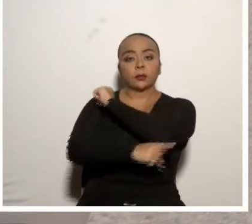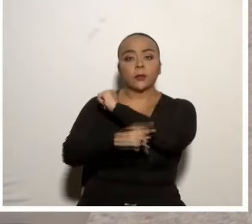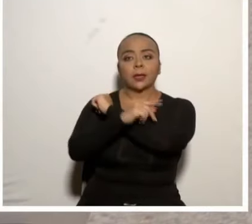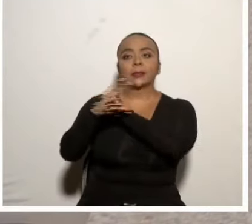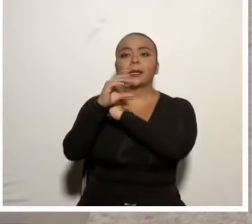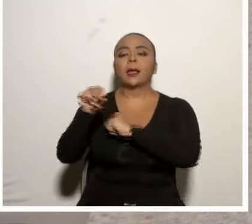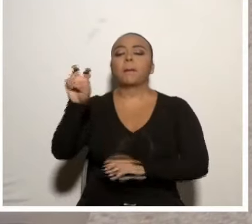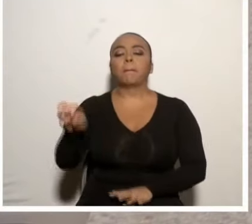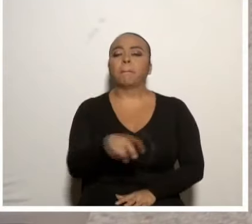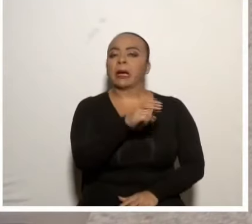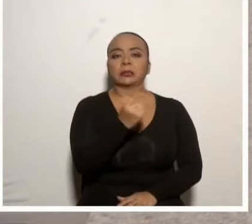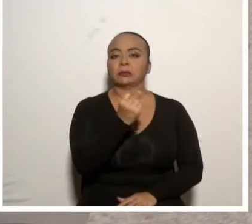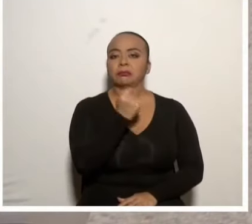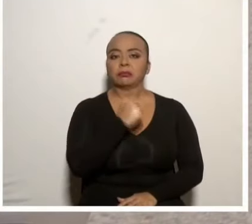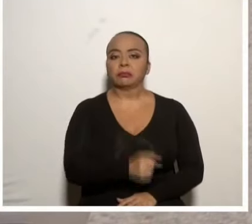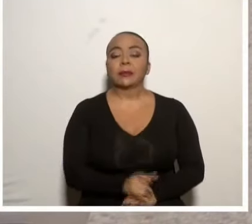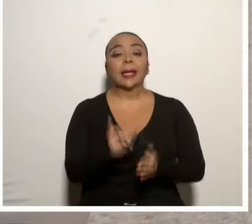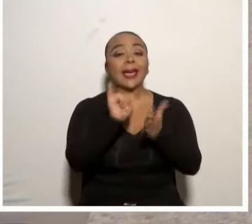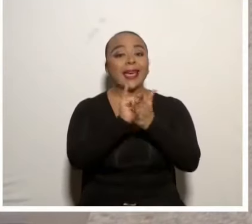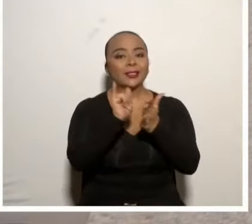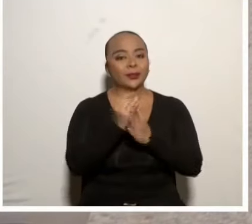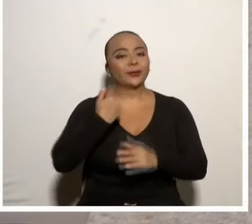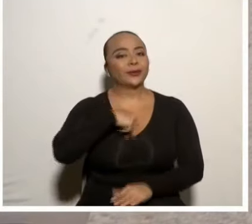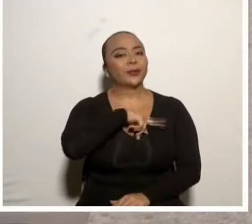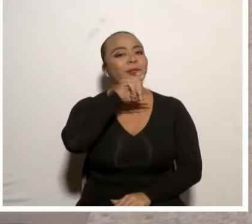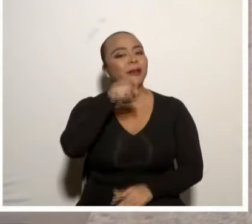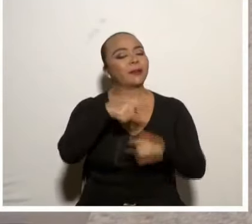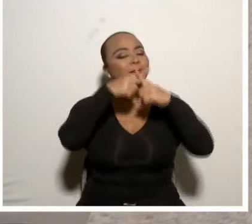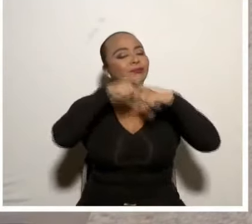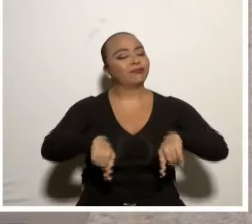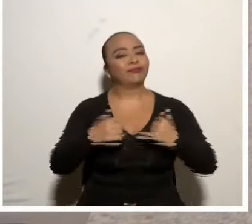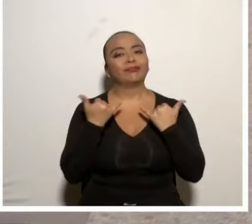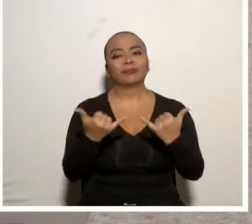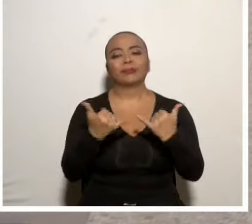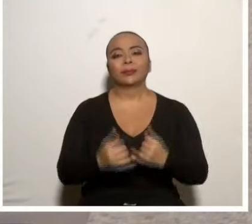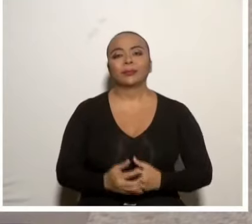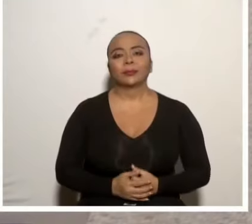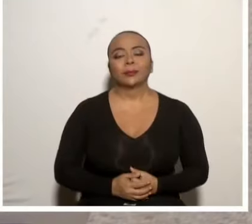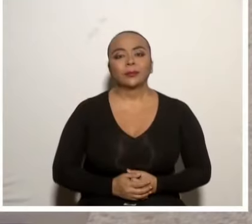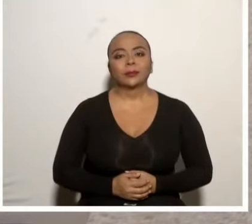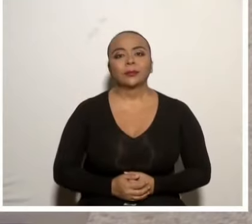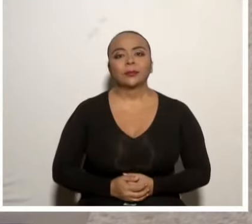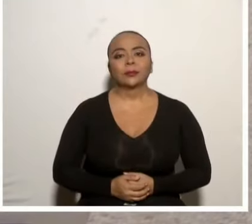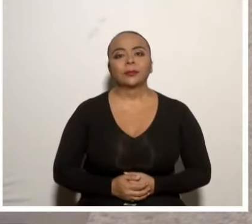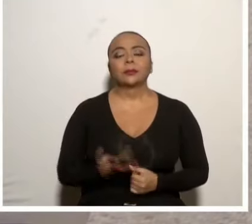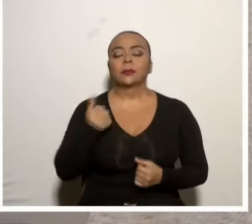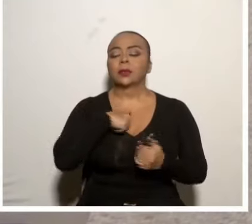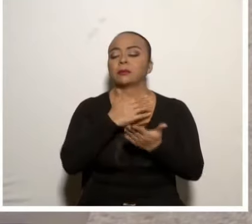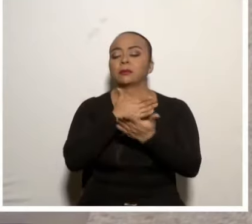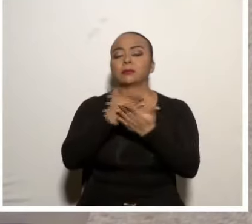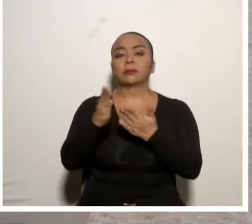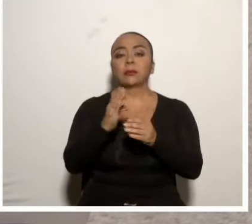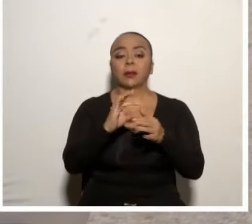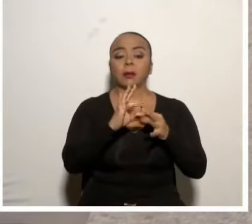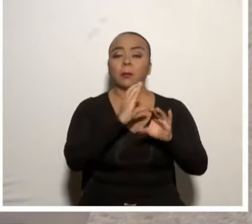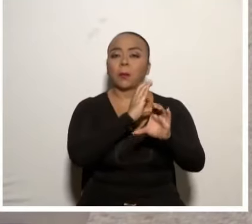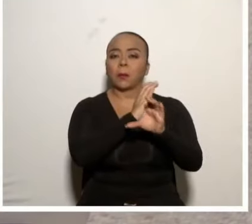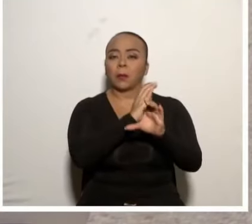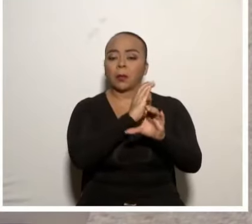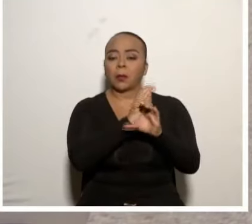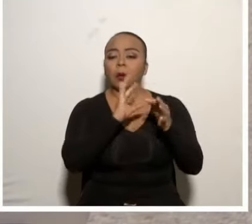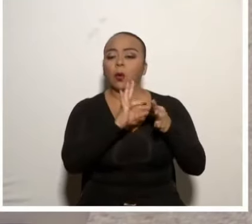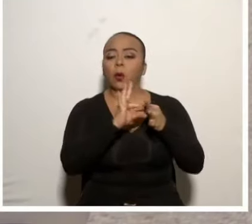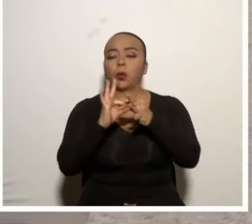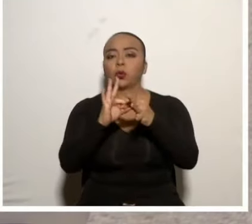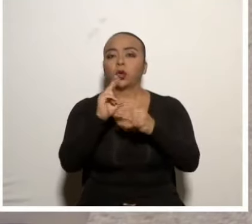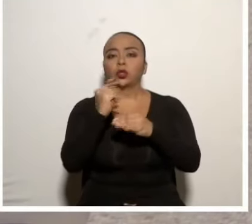paso. Y esto es lo que hay que suprimir inmediatamente. Quitamos el patrullaje conjunto, que era muy importante